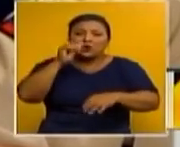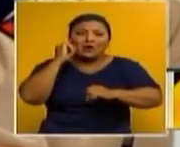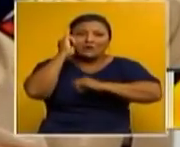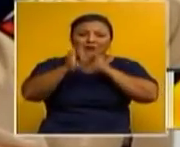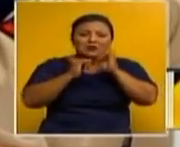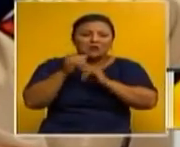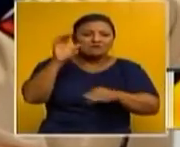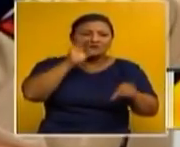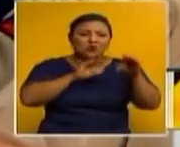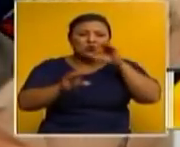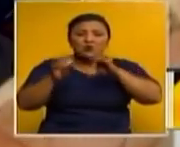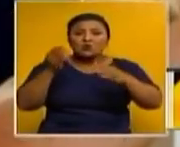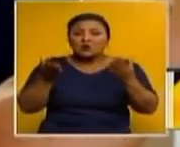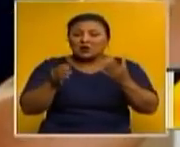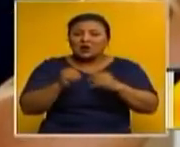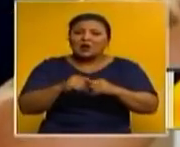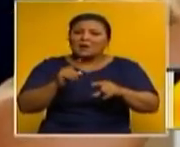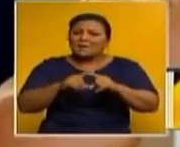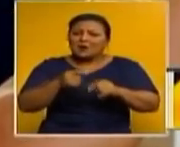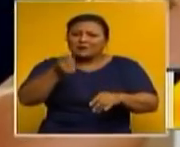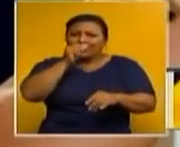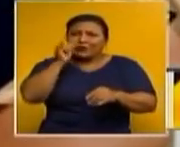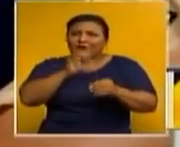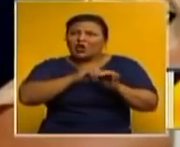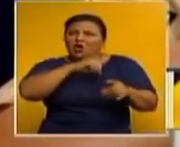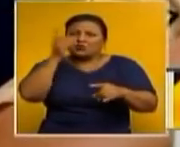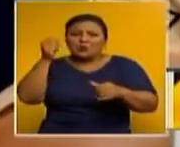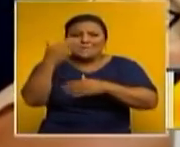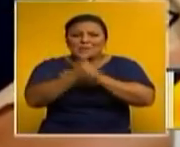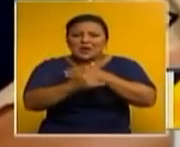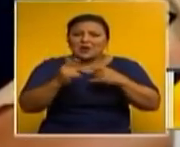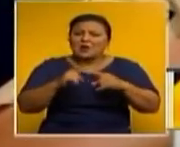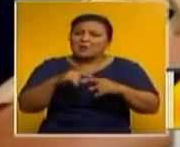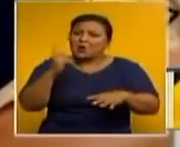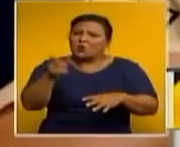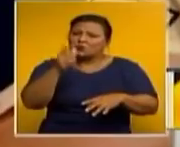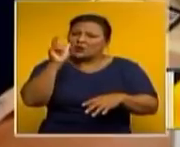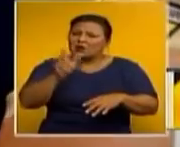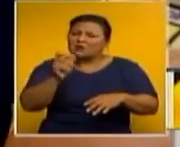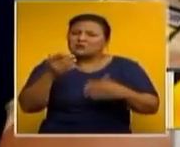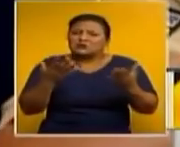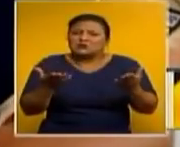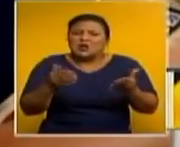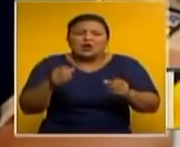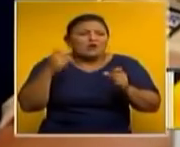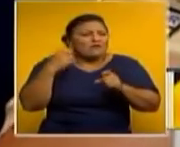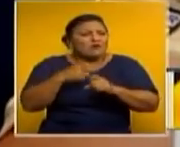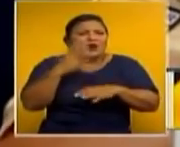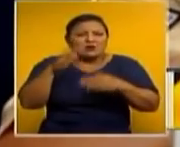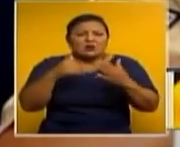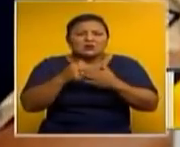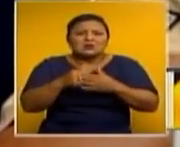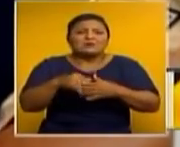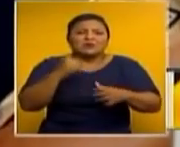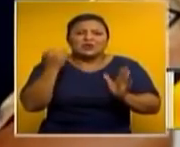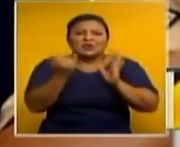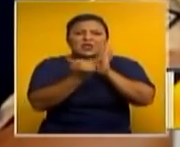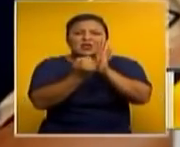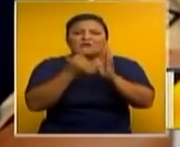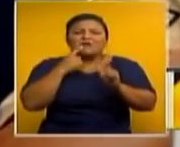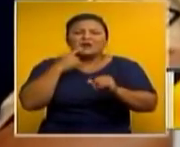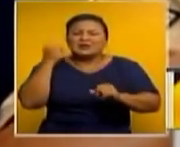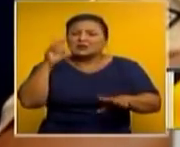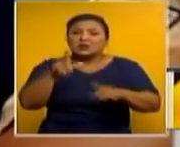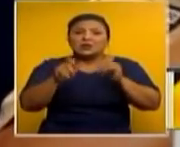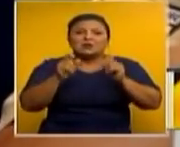lavado de activos y tráfico de drogas, nuestros 2.000 hombres están destinados fuertemente al tema de identificación y neutralización